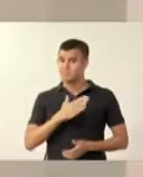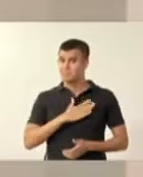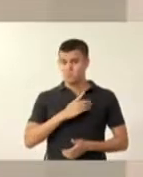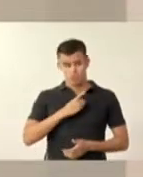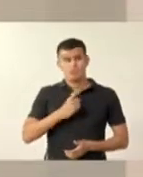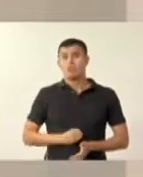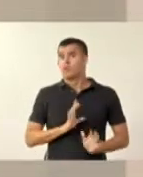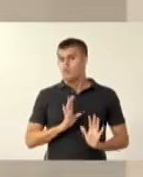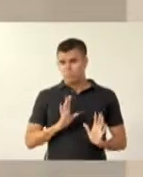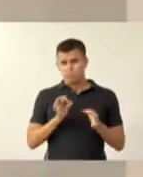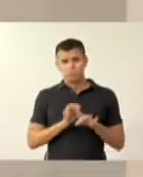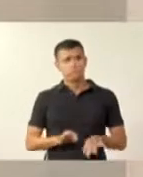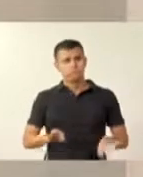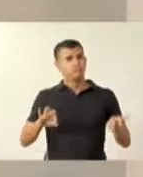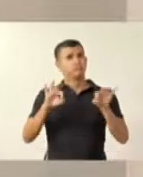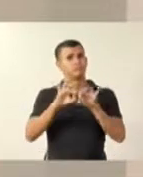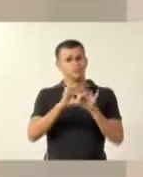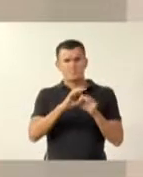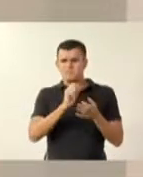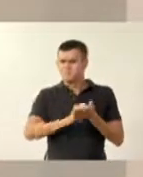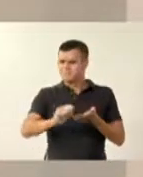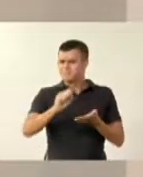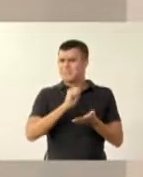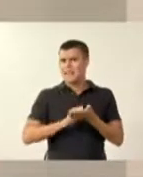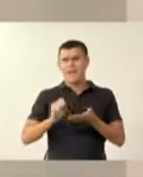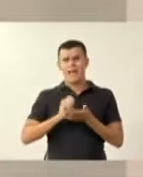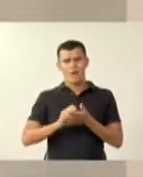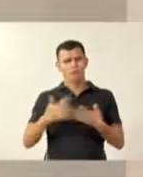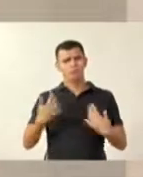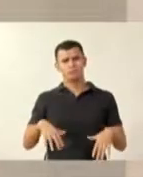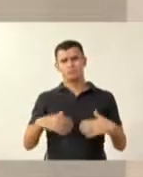muy importante y es